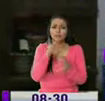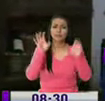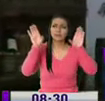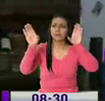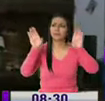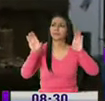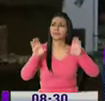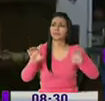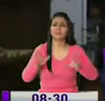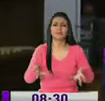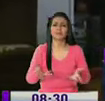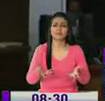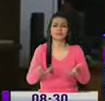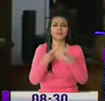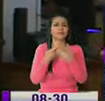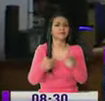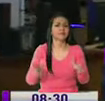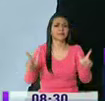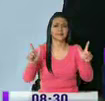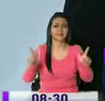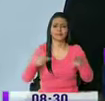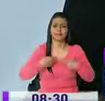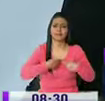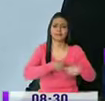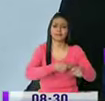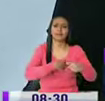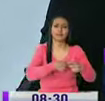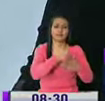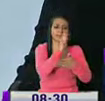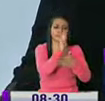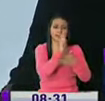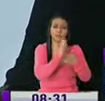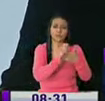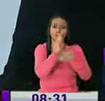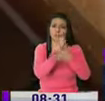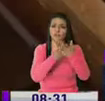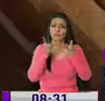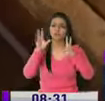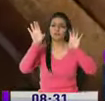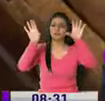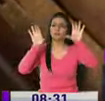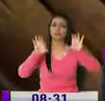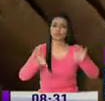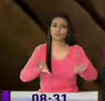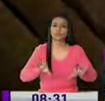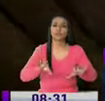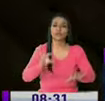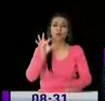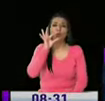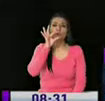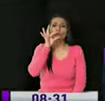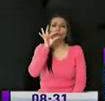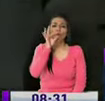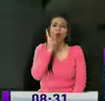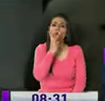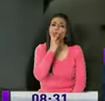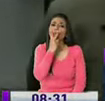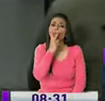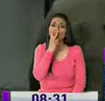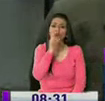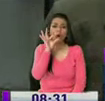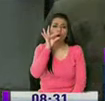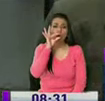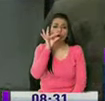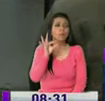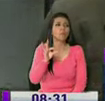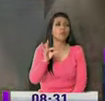de exposiciones libres, taller de pintura y además el Museo del Tabaco Taitacana. El Museo del Tabaco en